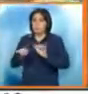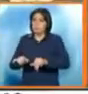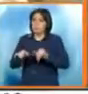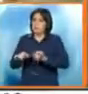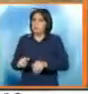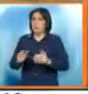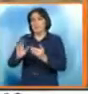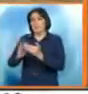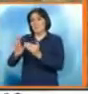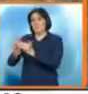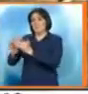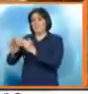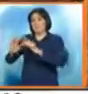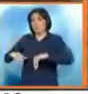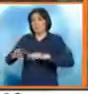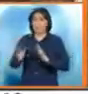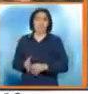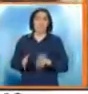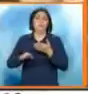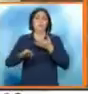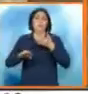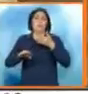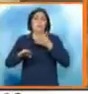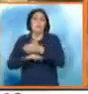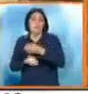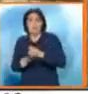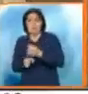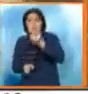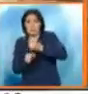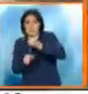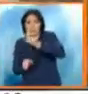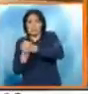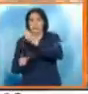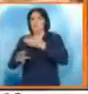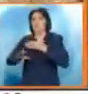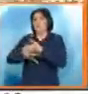estas casas que eras de quincha, adobe, muy bien, de madera. Muy bien.